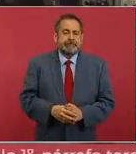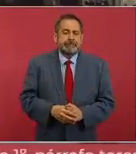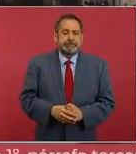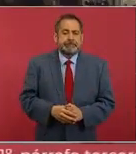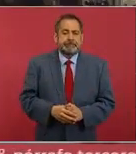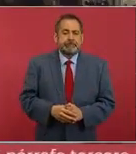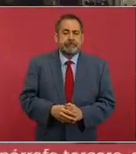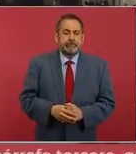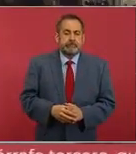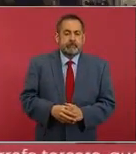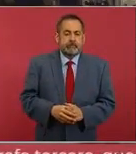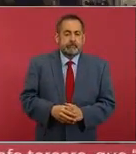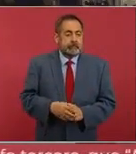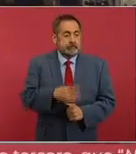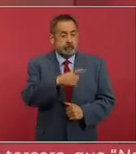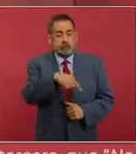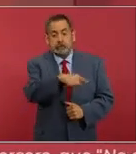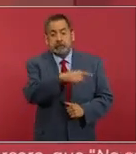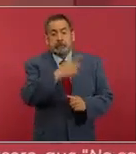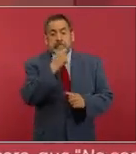me conviene la democracia, pero